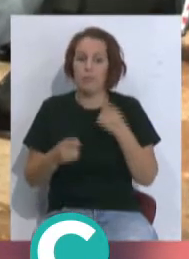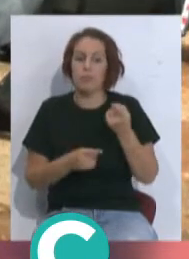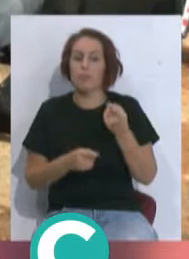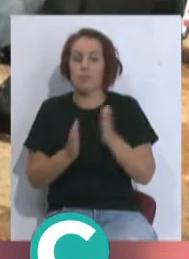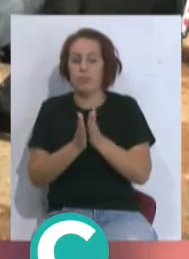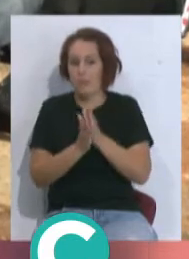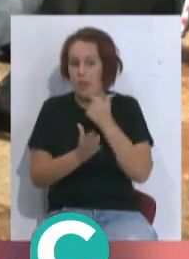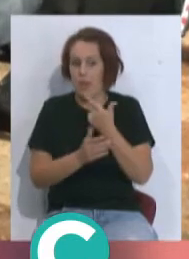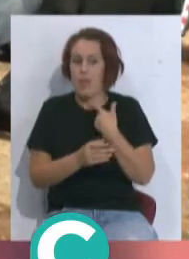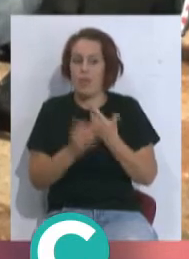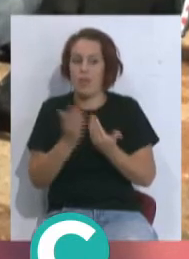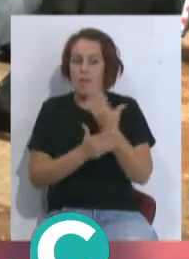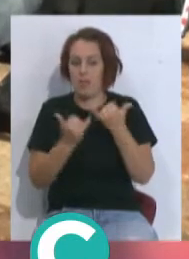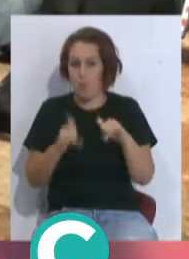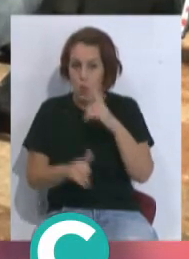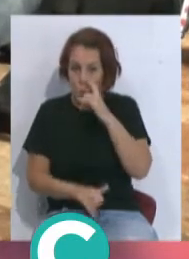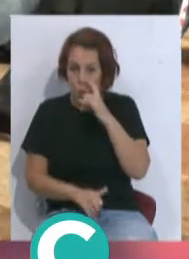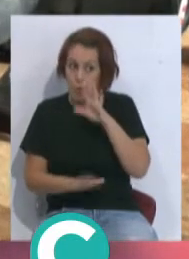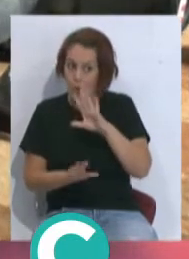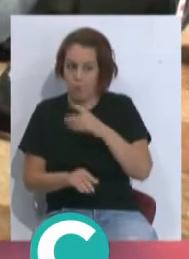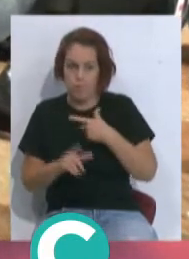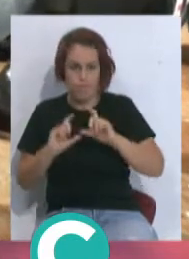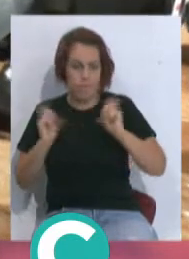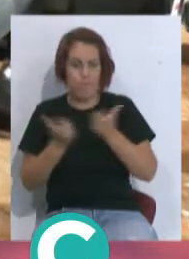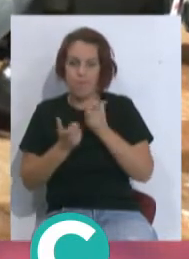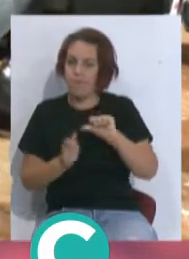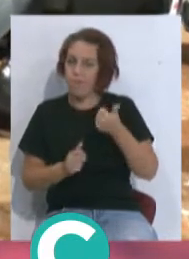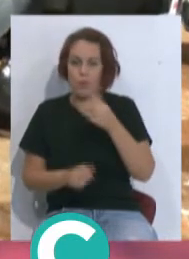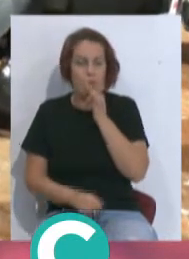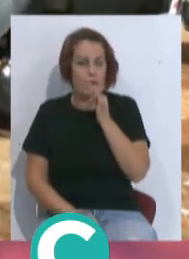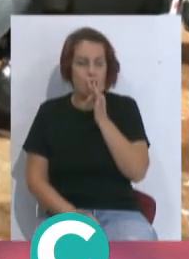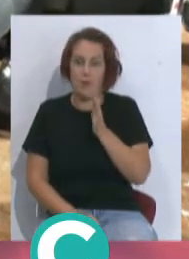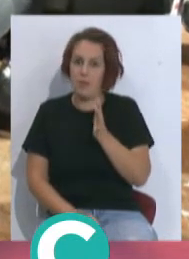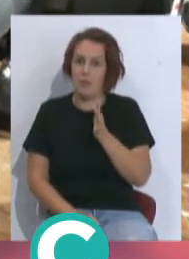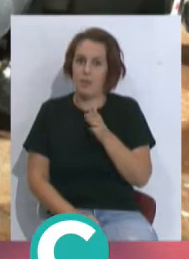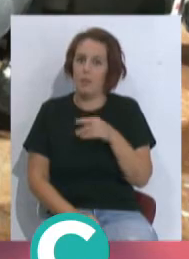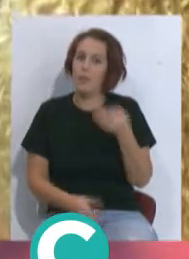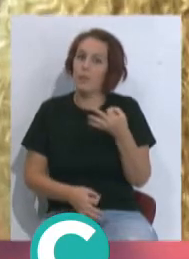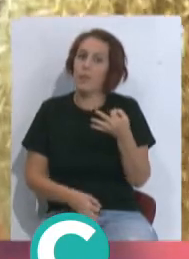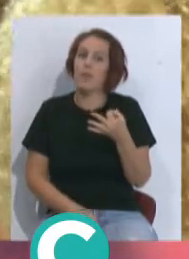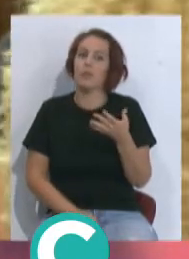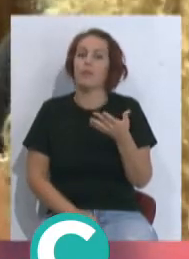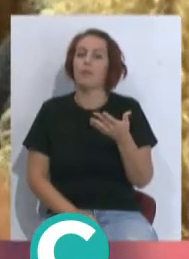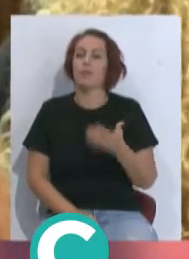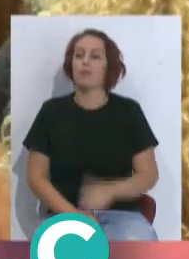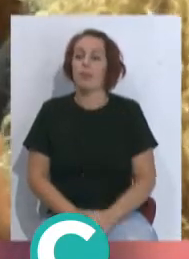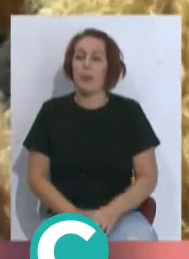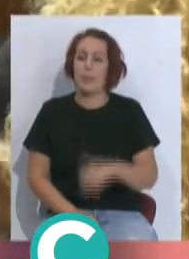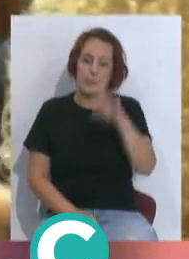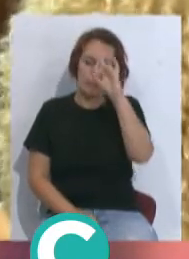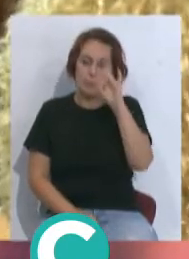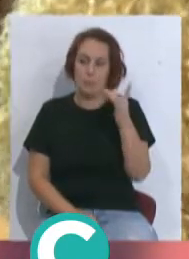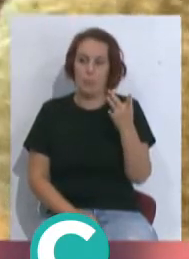que se pondrá el día festivo en junio, pero eso todavía no está aprobado en pleno. Eso no, tiene eso que aprobar. Tiene que ir a pleno. Y para eso le tienen que comprar la